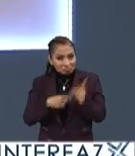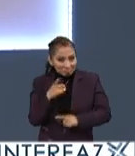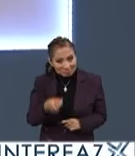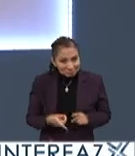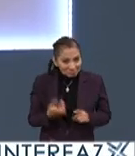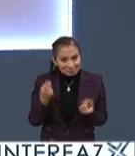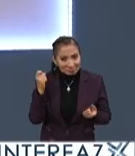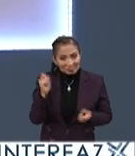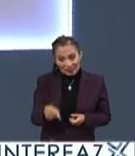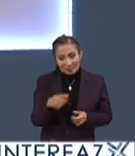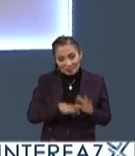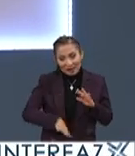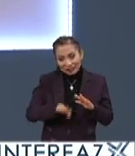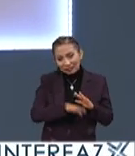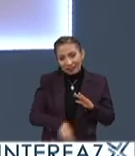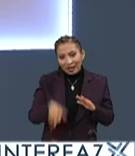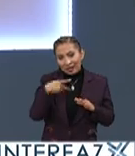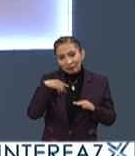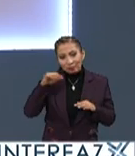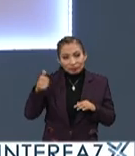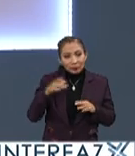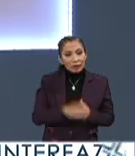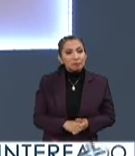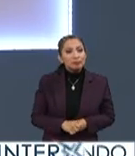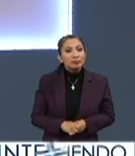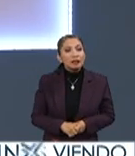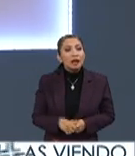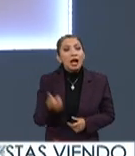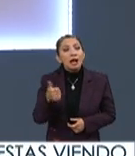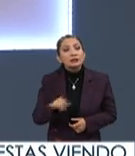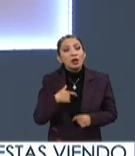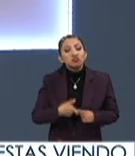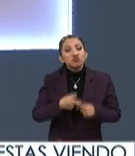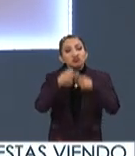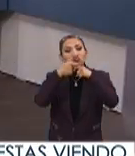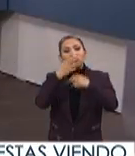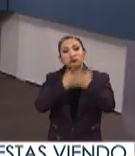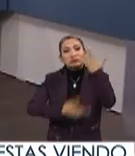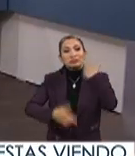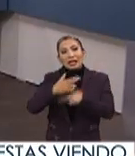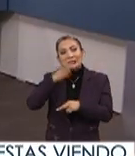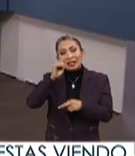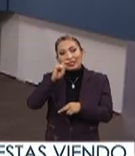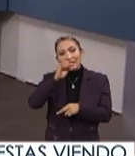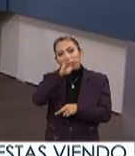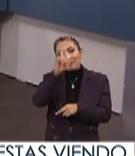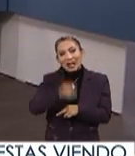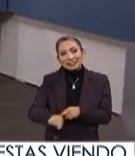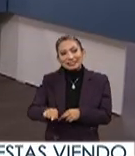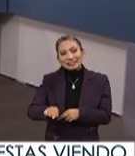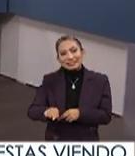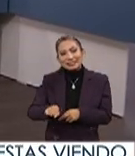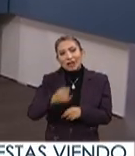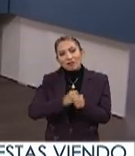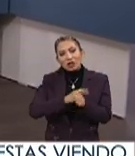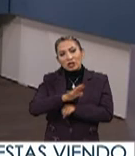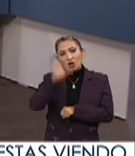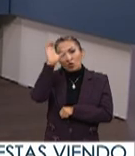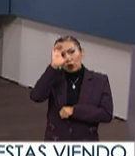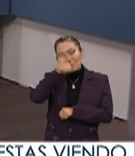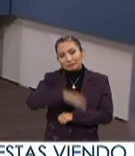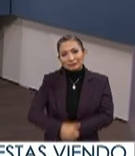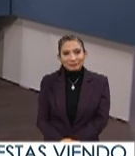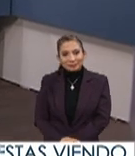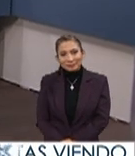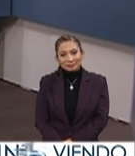deportivo, partes esenciales lo uno con lo otro. Así que vamos a hacer una pausa, regresamos, esto es Interfaz, tenemos la información cultural.